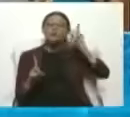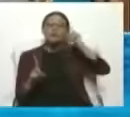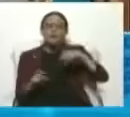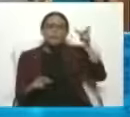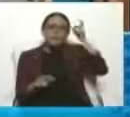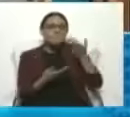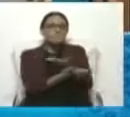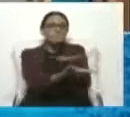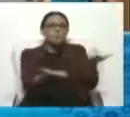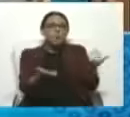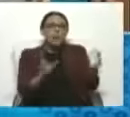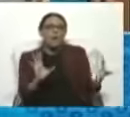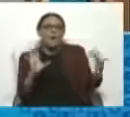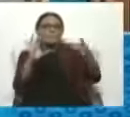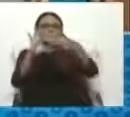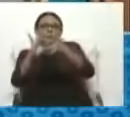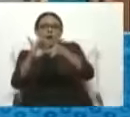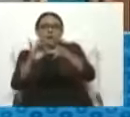pueblo venezolano.